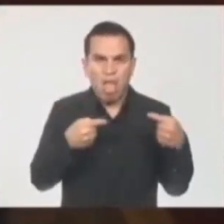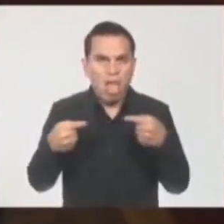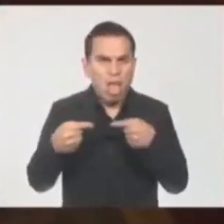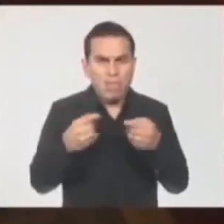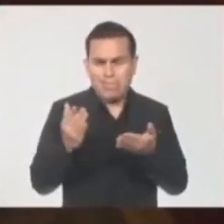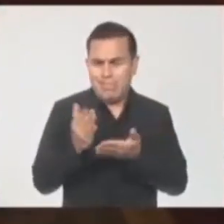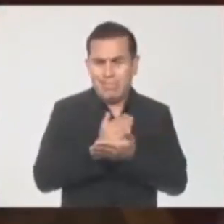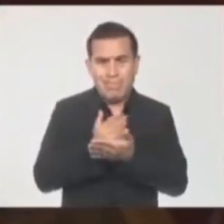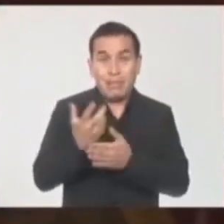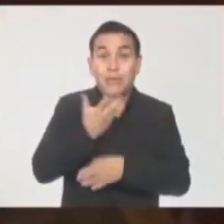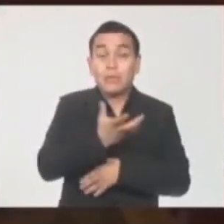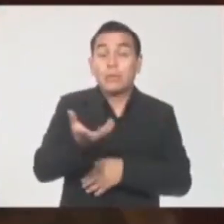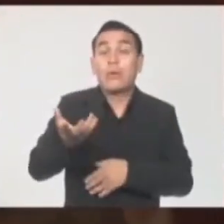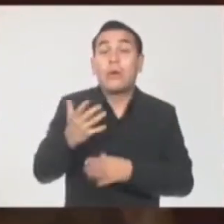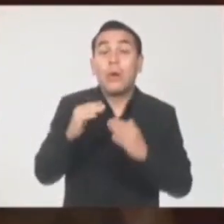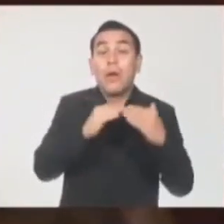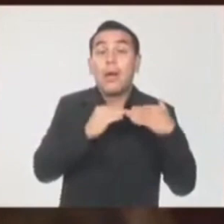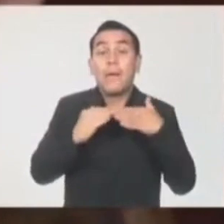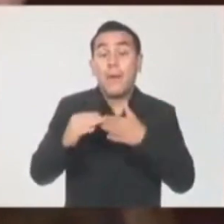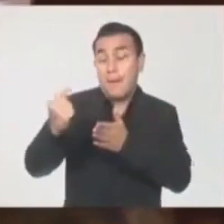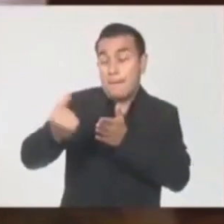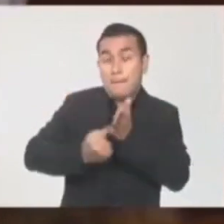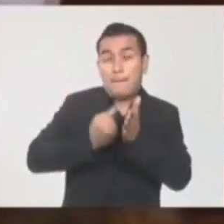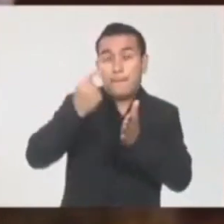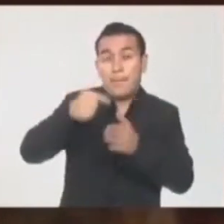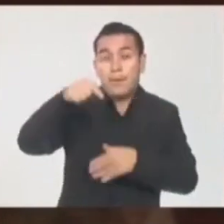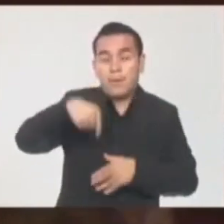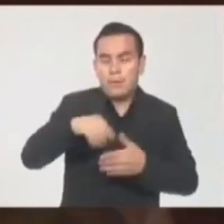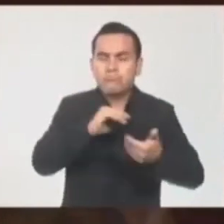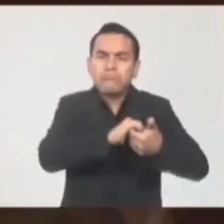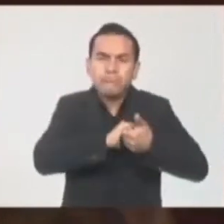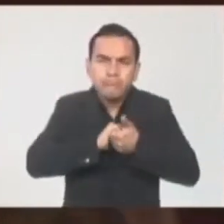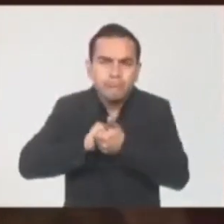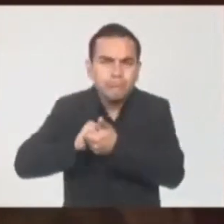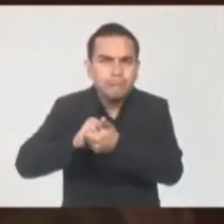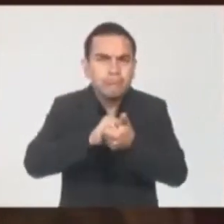dividido, todo lo contrario, por primera vez está unido.